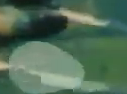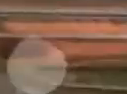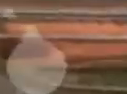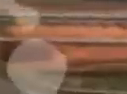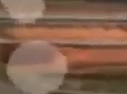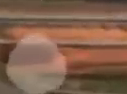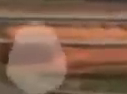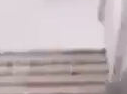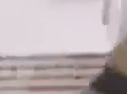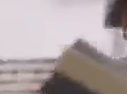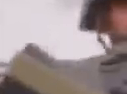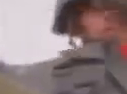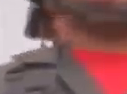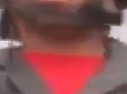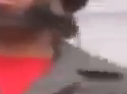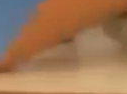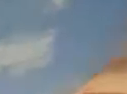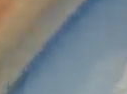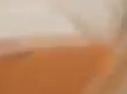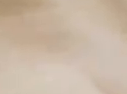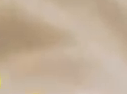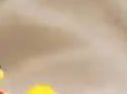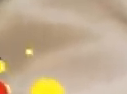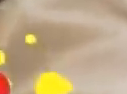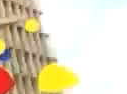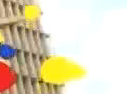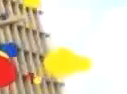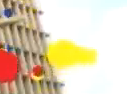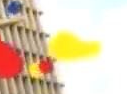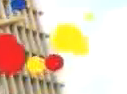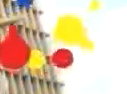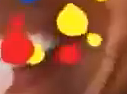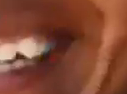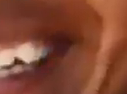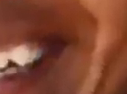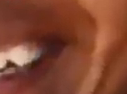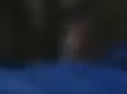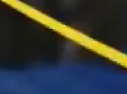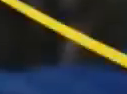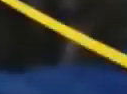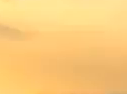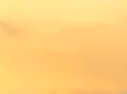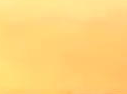Ha culminado esta transmisión conjunta de radio y televisión.